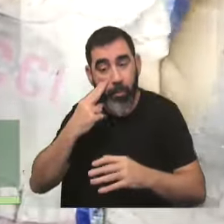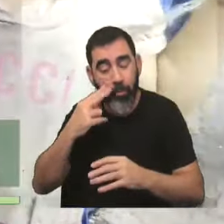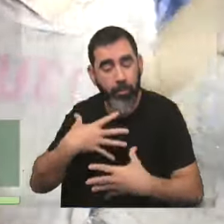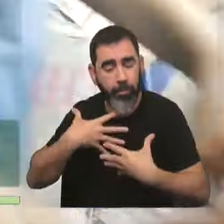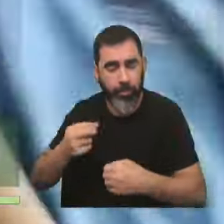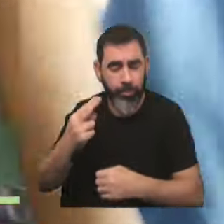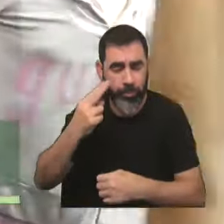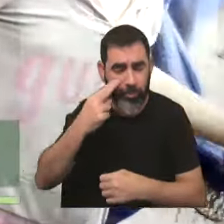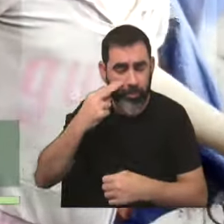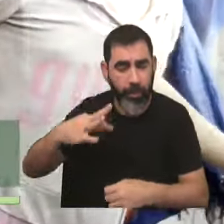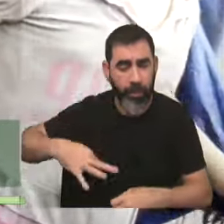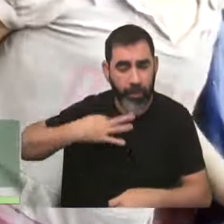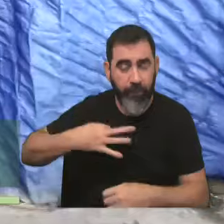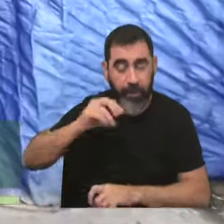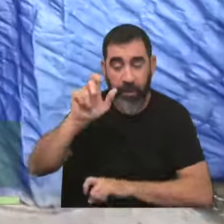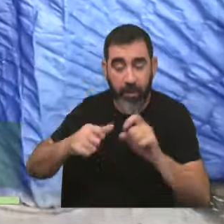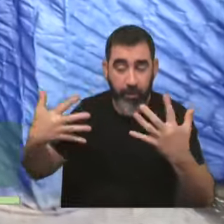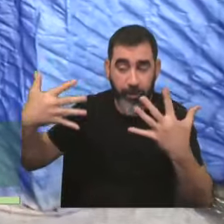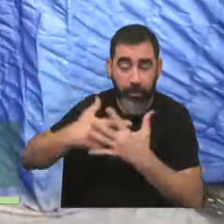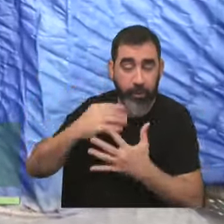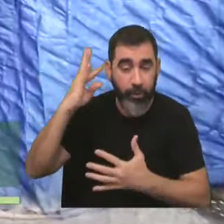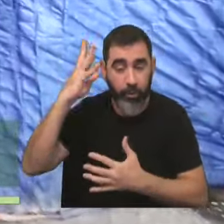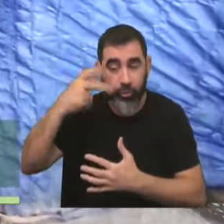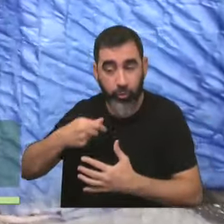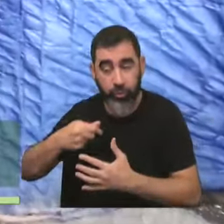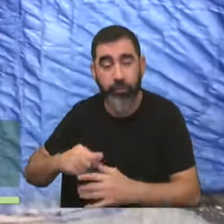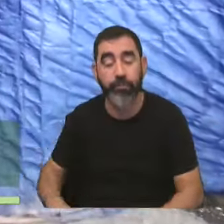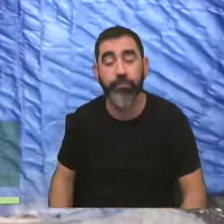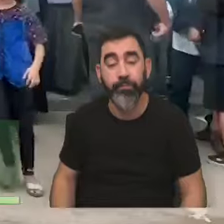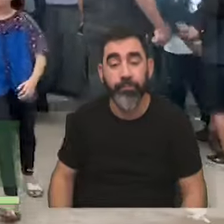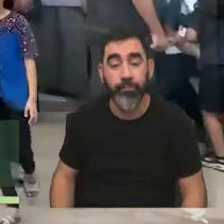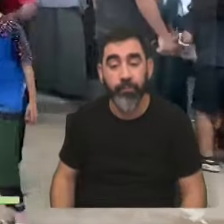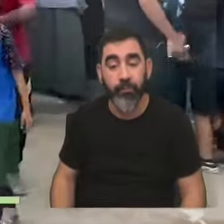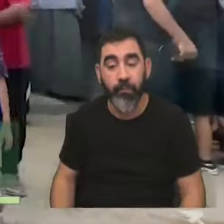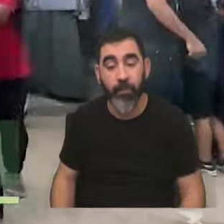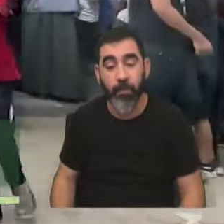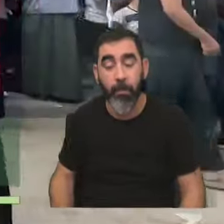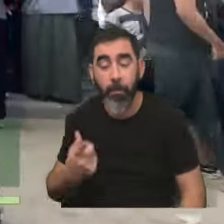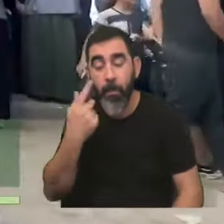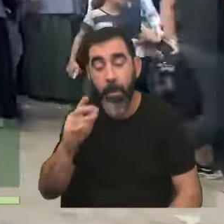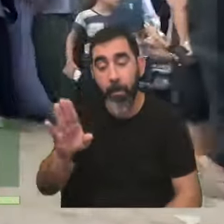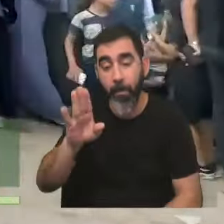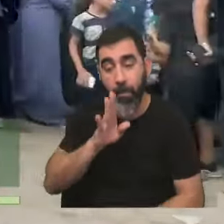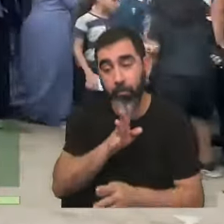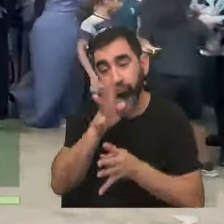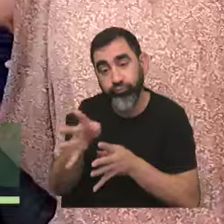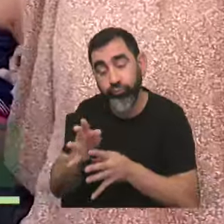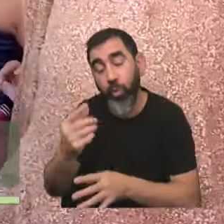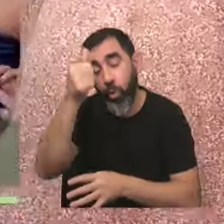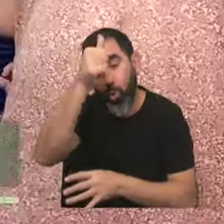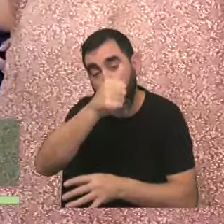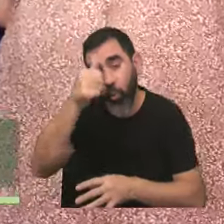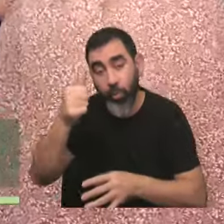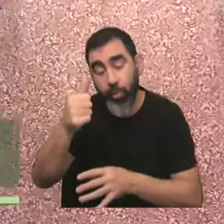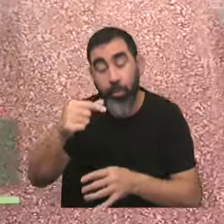condiciones de vida a las que la población Palestina está sometida por la guerra decenas de padres y madres acudieron este domingo a clínicas de